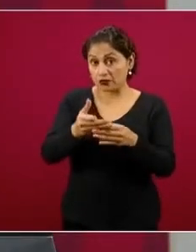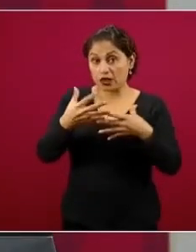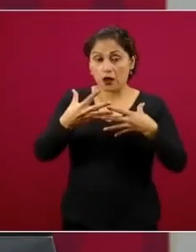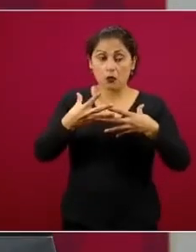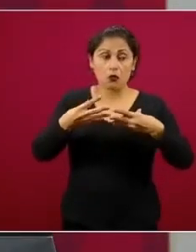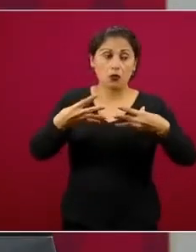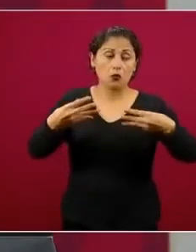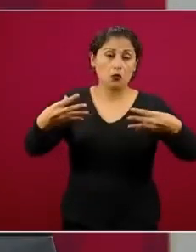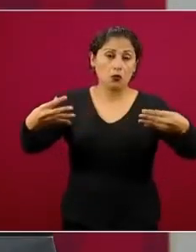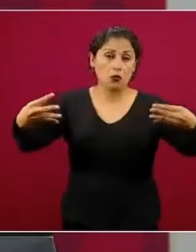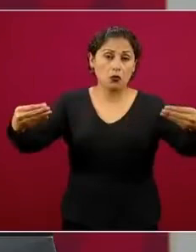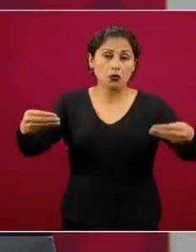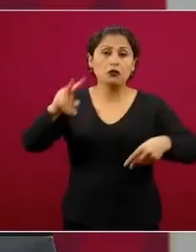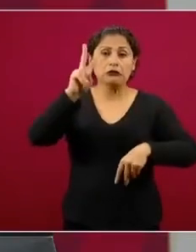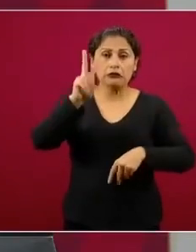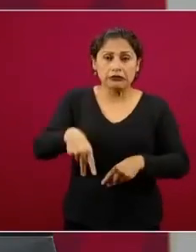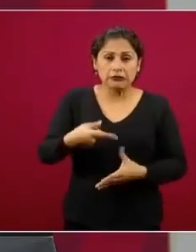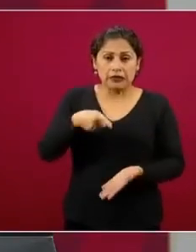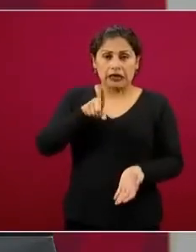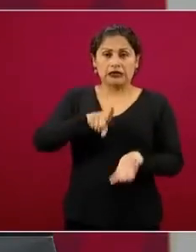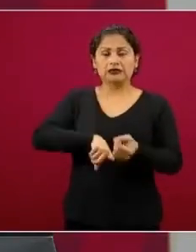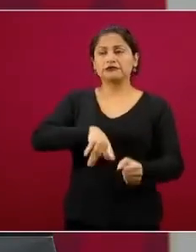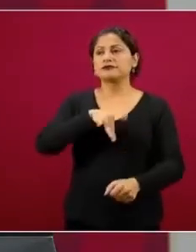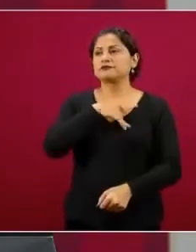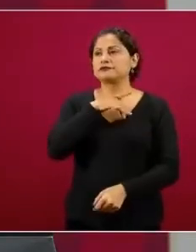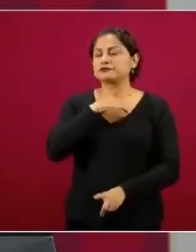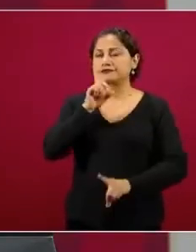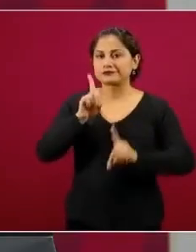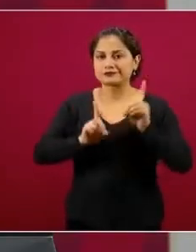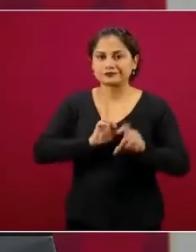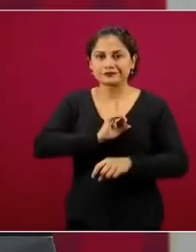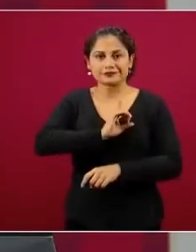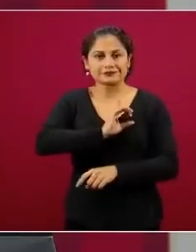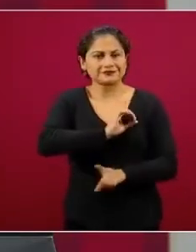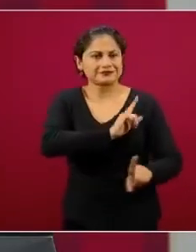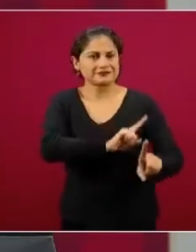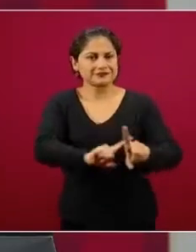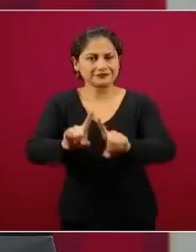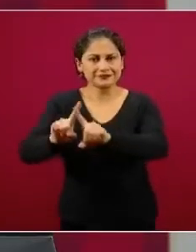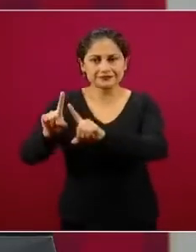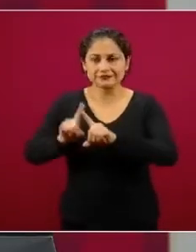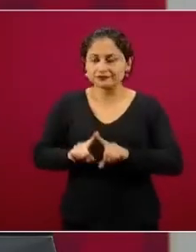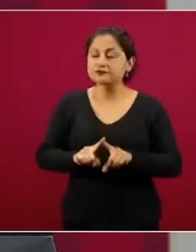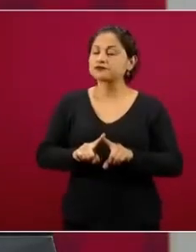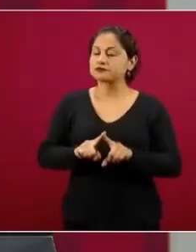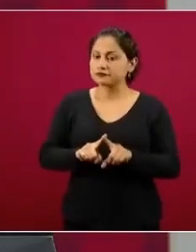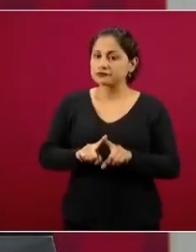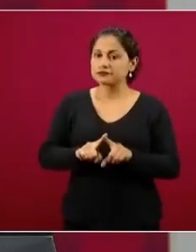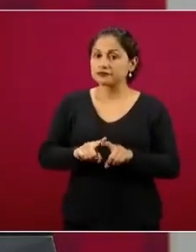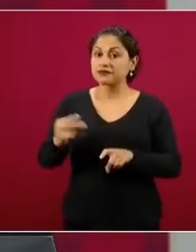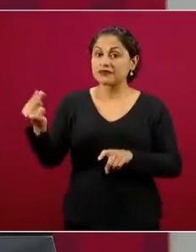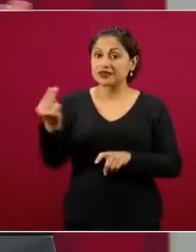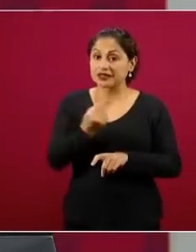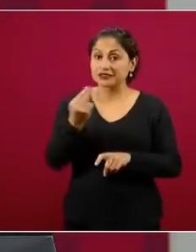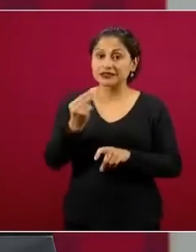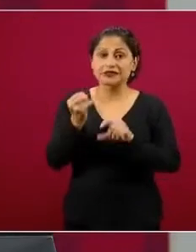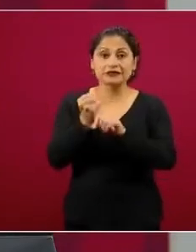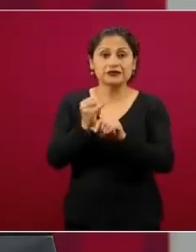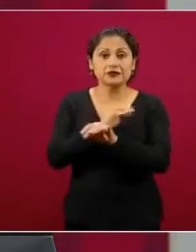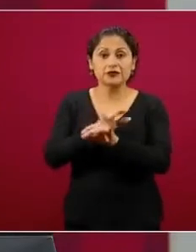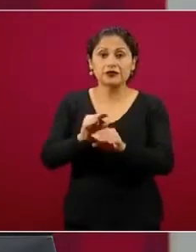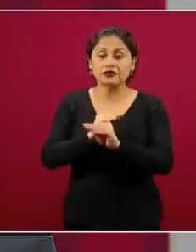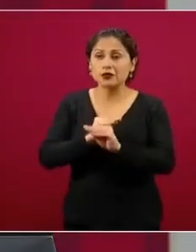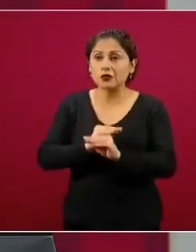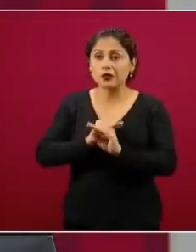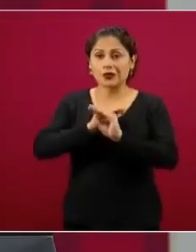que existan enormes sentimientos de incertidumbre y se necesita tener un punto de referencia, o muchos, pero